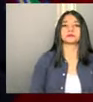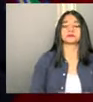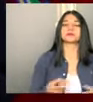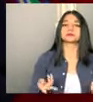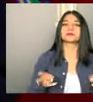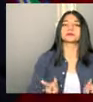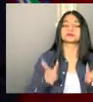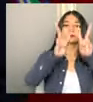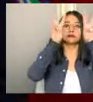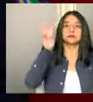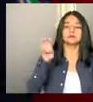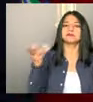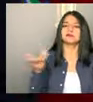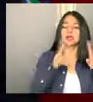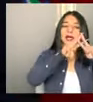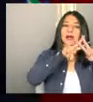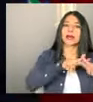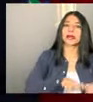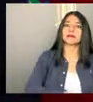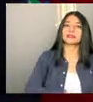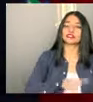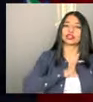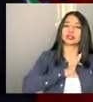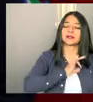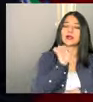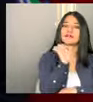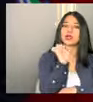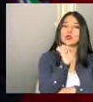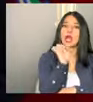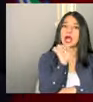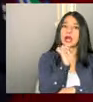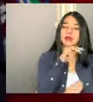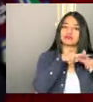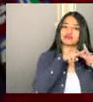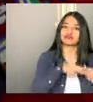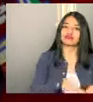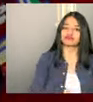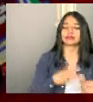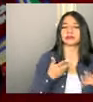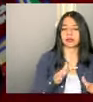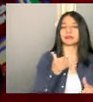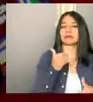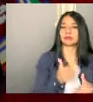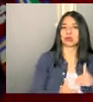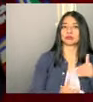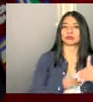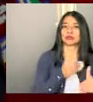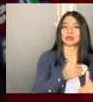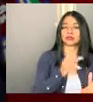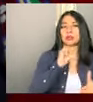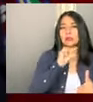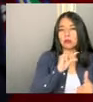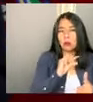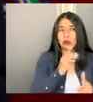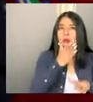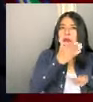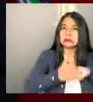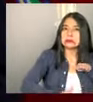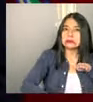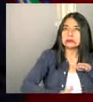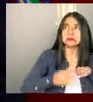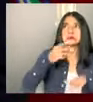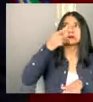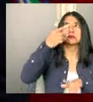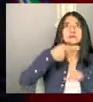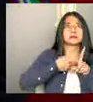temas relativos a la revisión técnica vehicular, que ustedes conocen. Hay un proceso que está en vencimiento en junio de